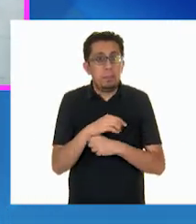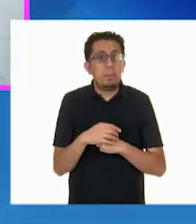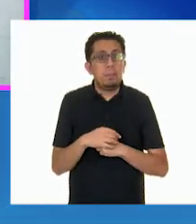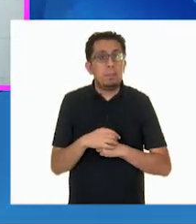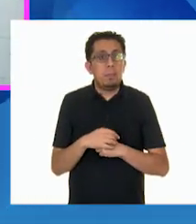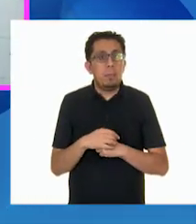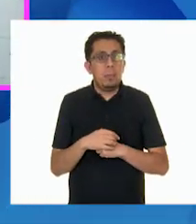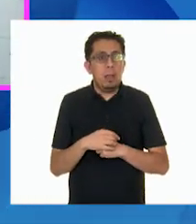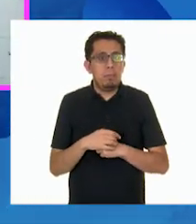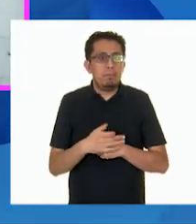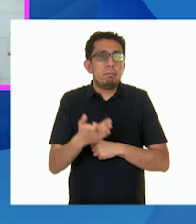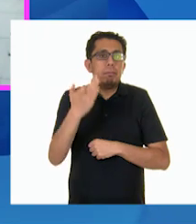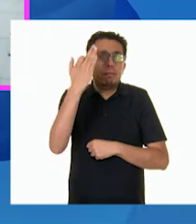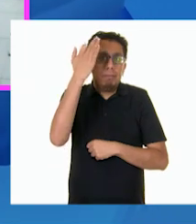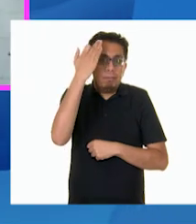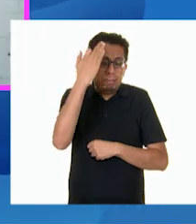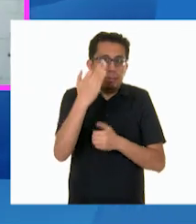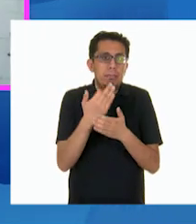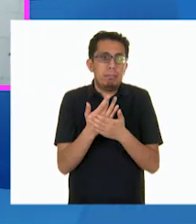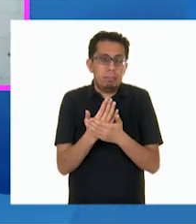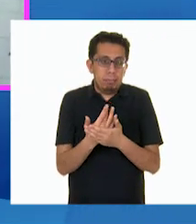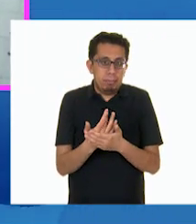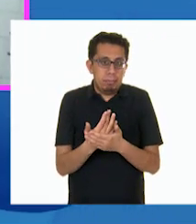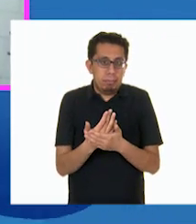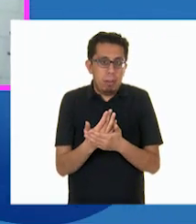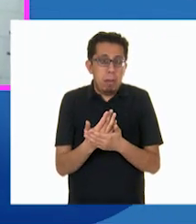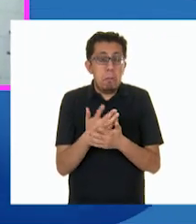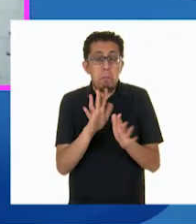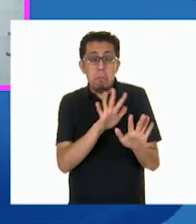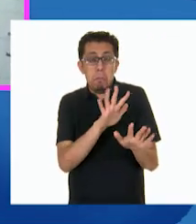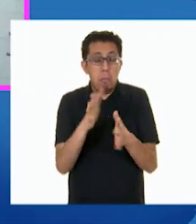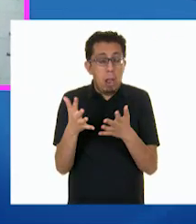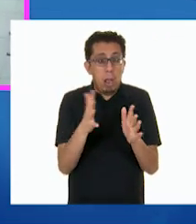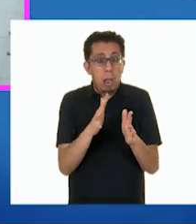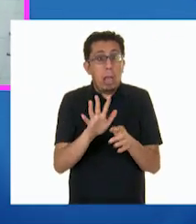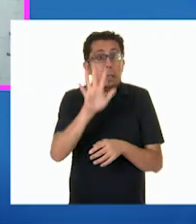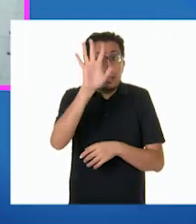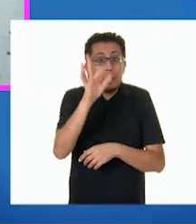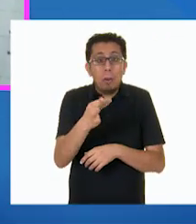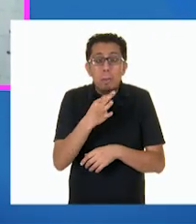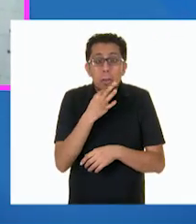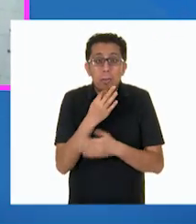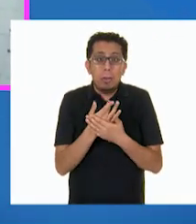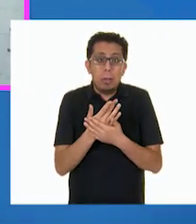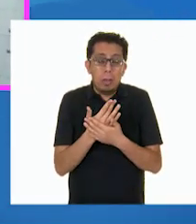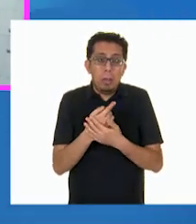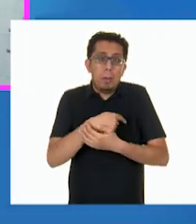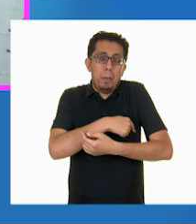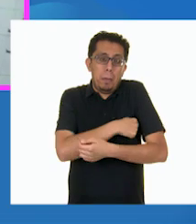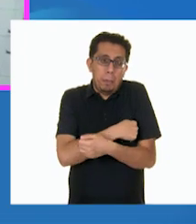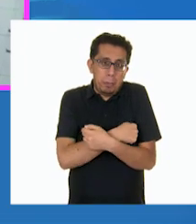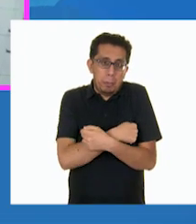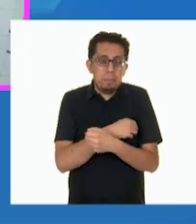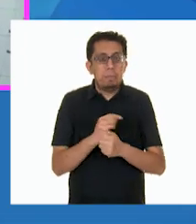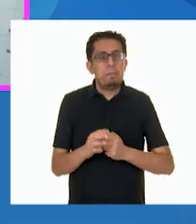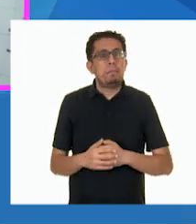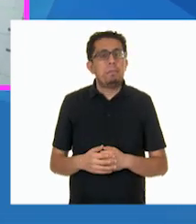Es un poco tardado. Hay que esperar aproximadamente unos 5 minutos.